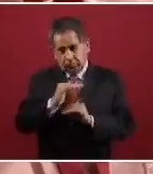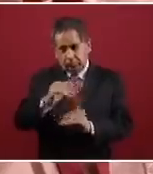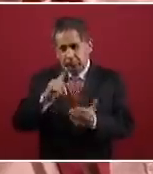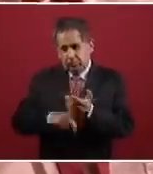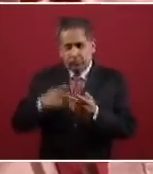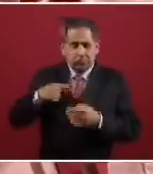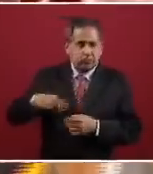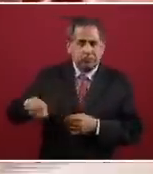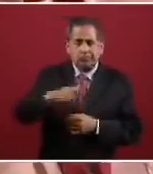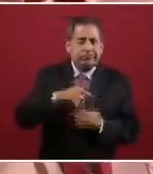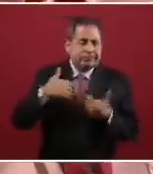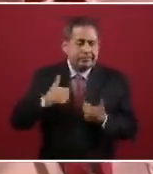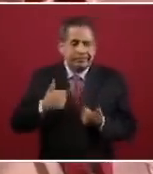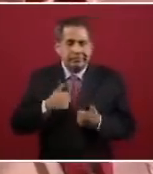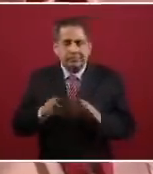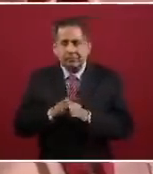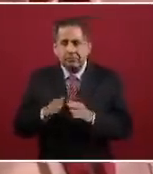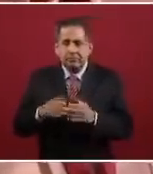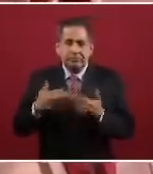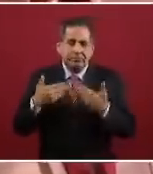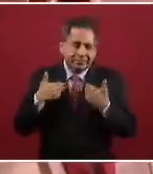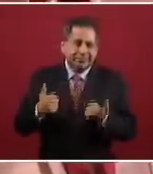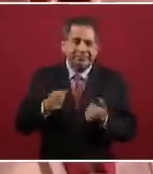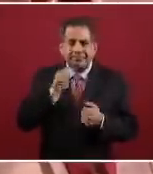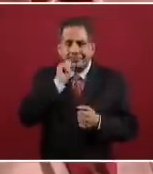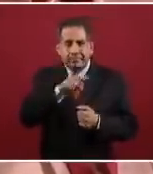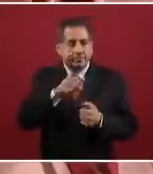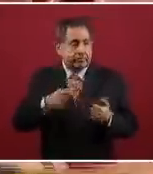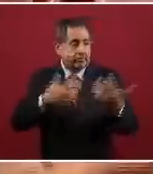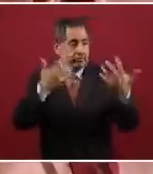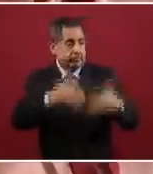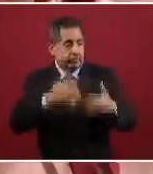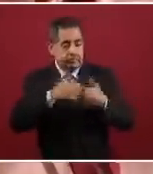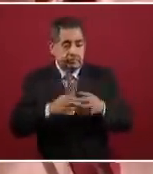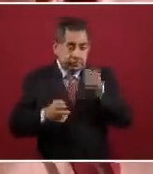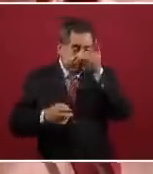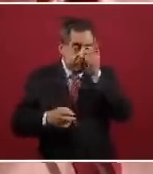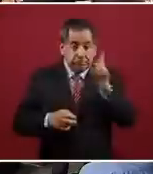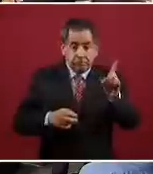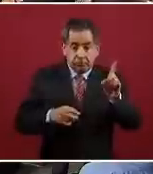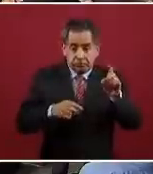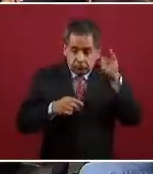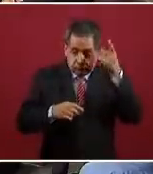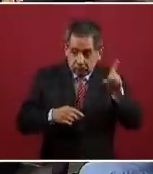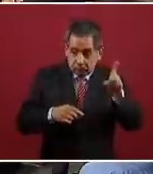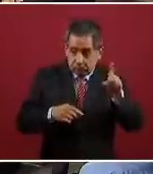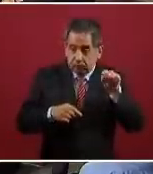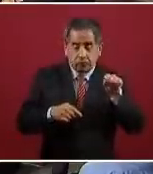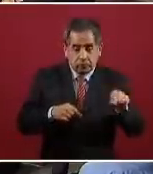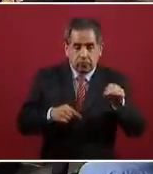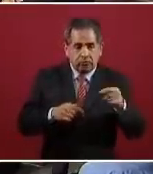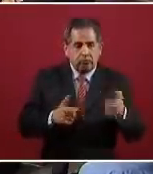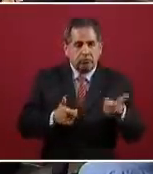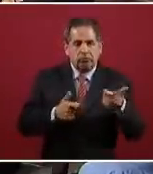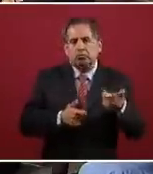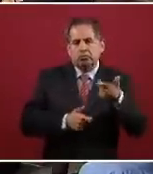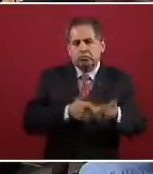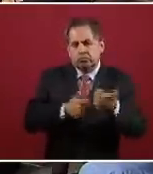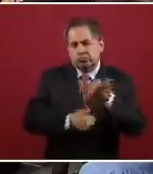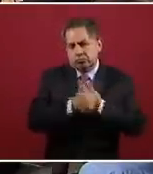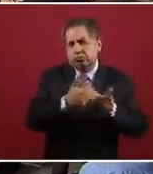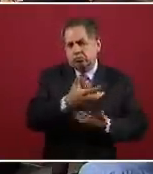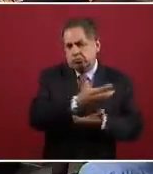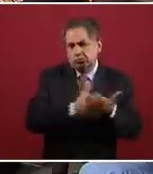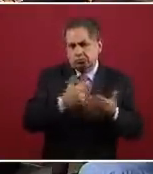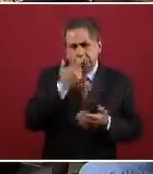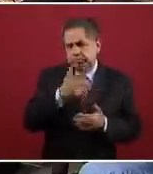consumidor? Entiendo que también está la parte industrial. Los industriales también tendrán un mejor precio competitivo, entiendo, para esto. Y